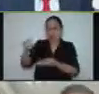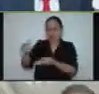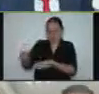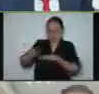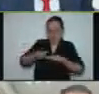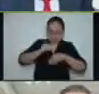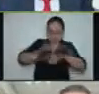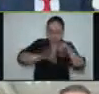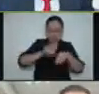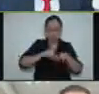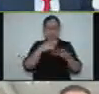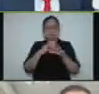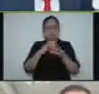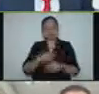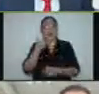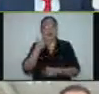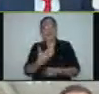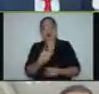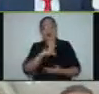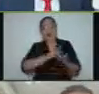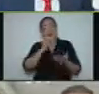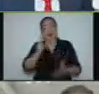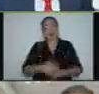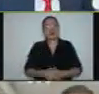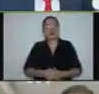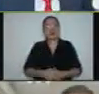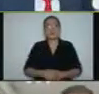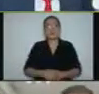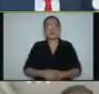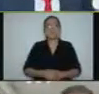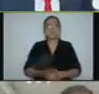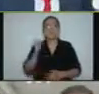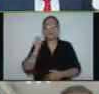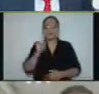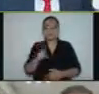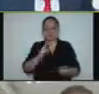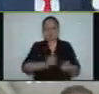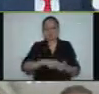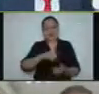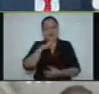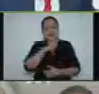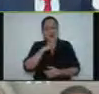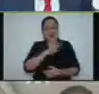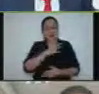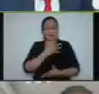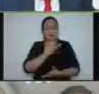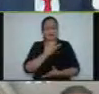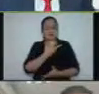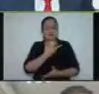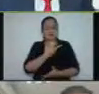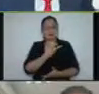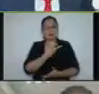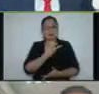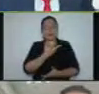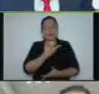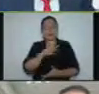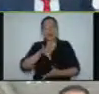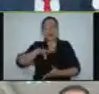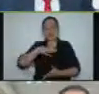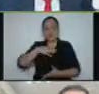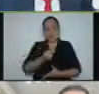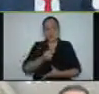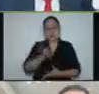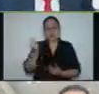y que, por supuesto, ha implicado un trabajo muy